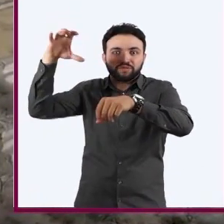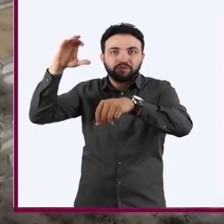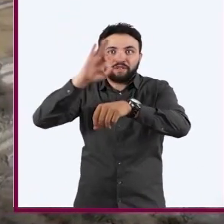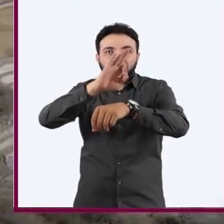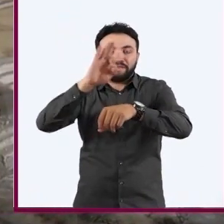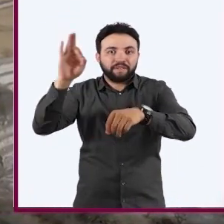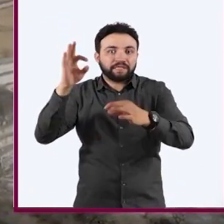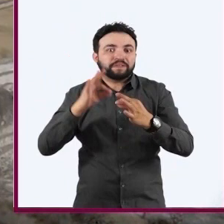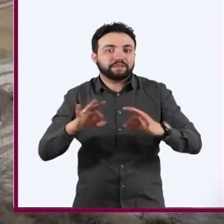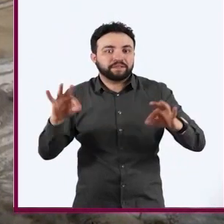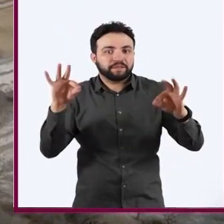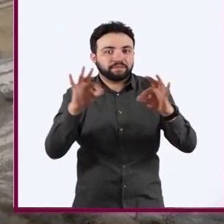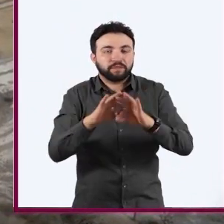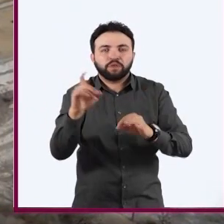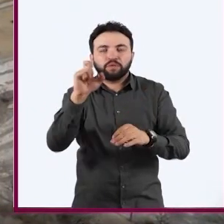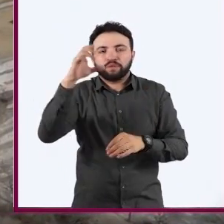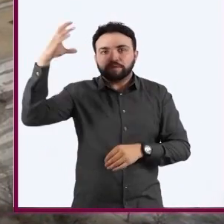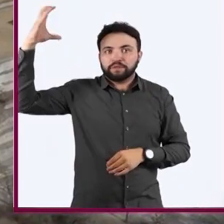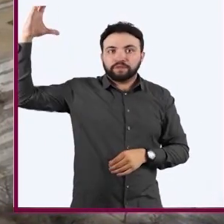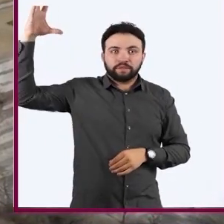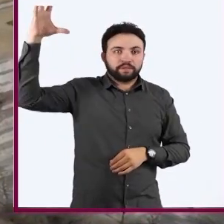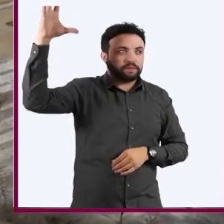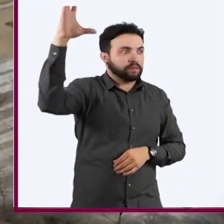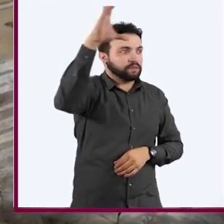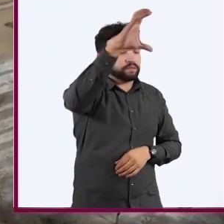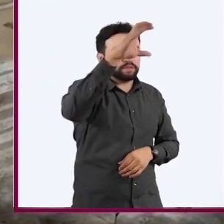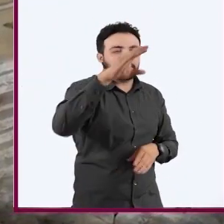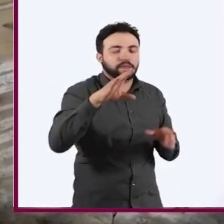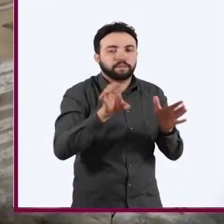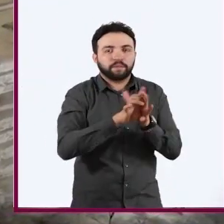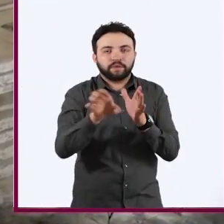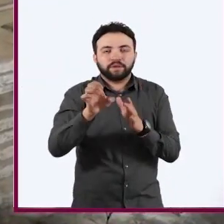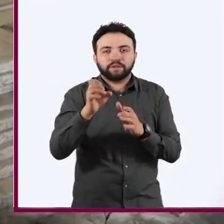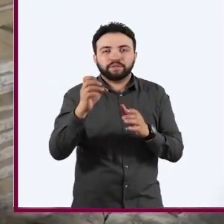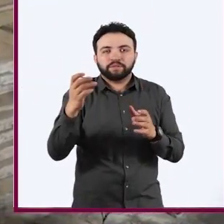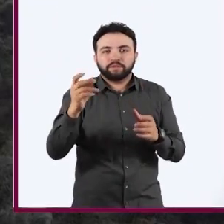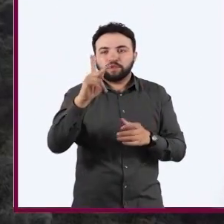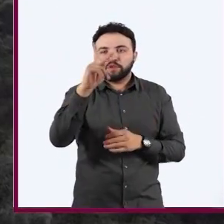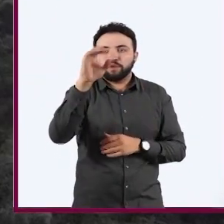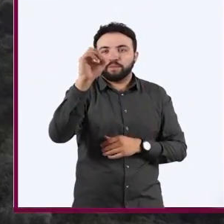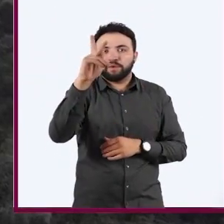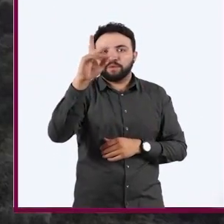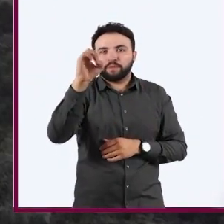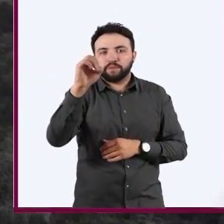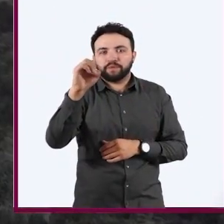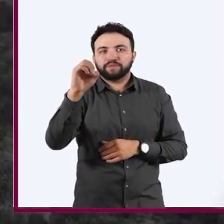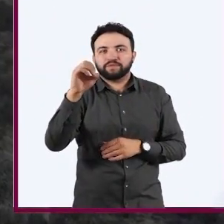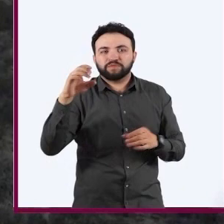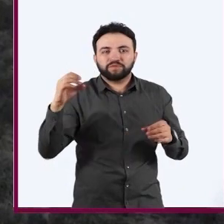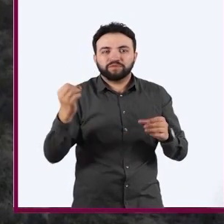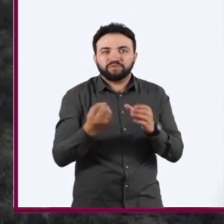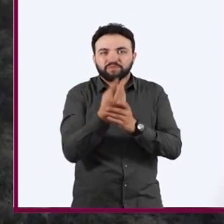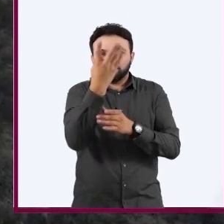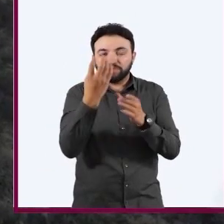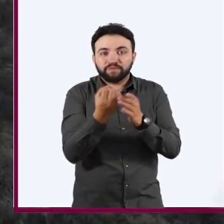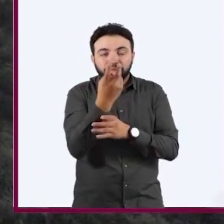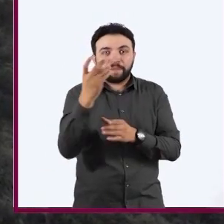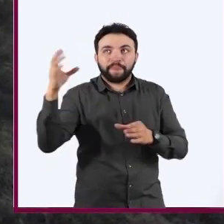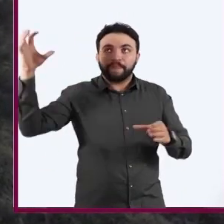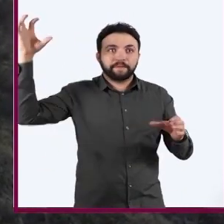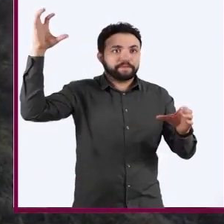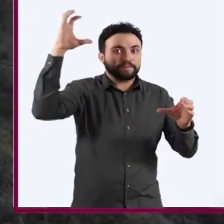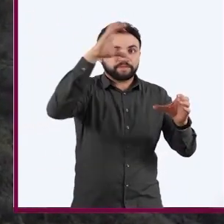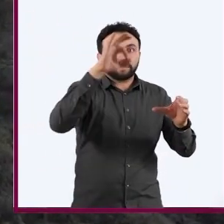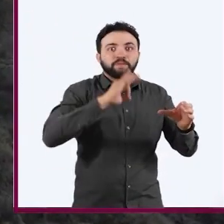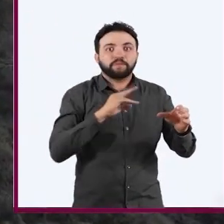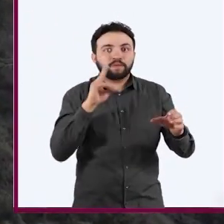importantes, sobre todo que cuando toca el sol, el Popocatépetl, durante los pasos del sol